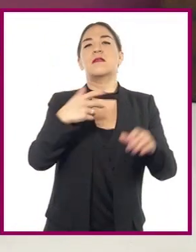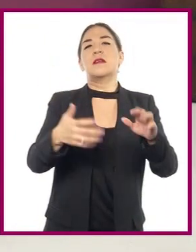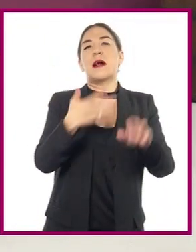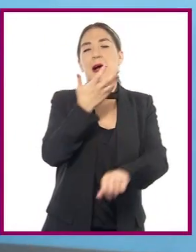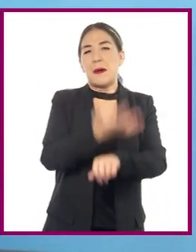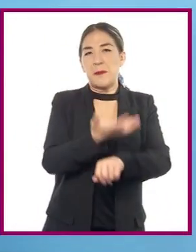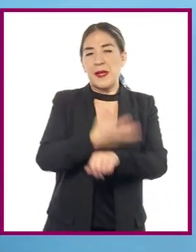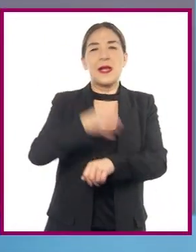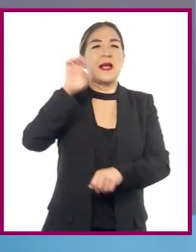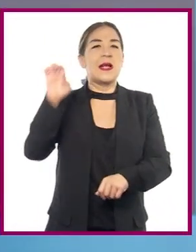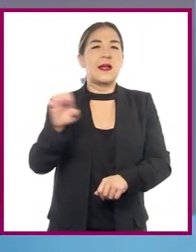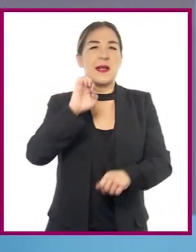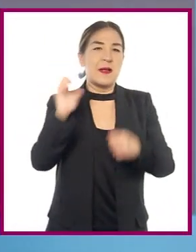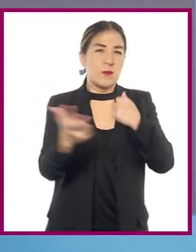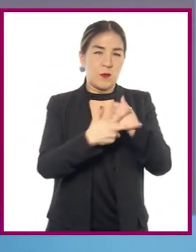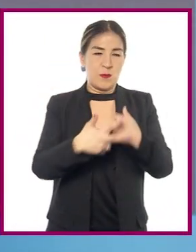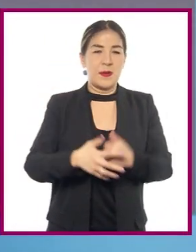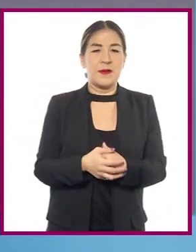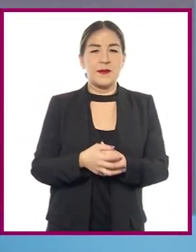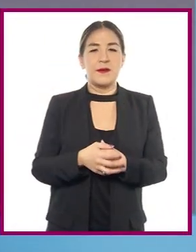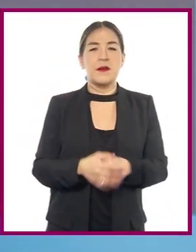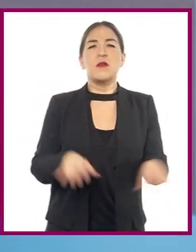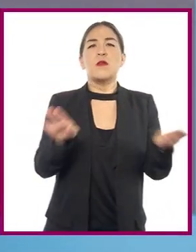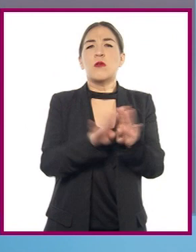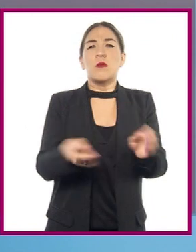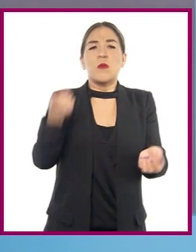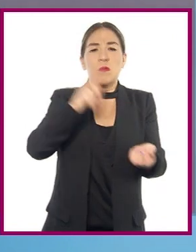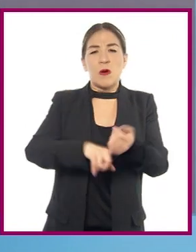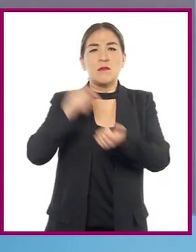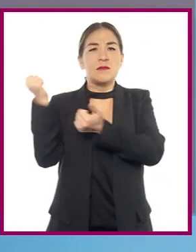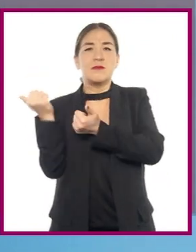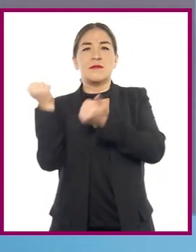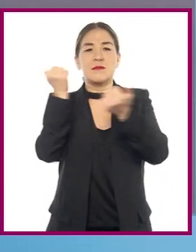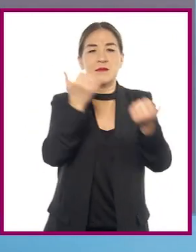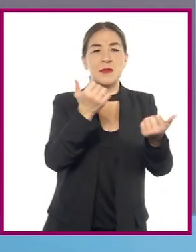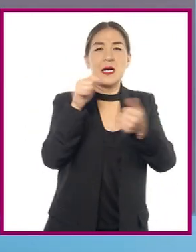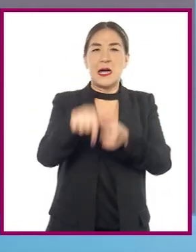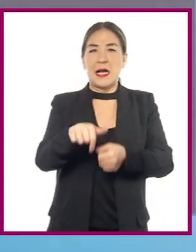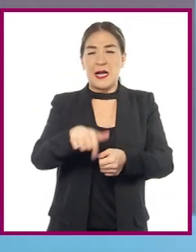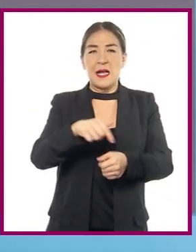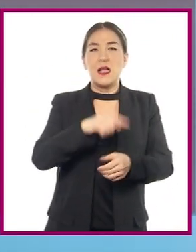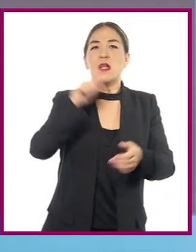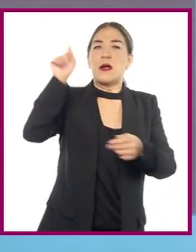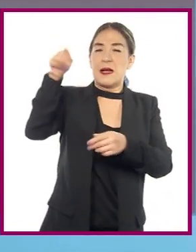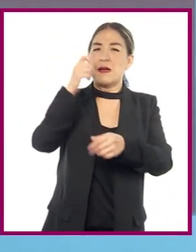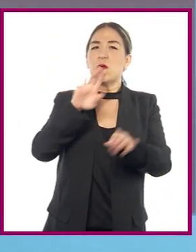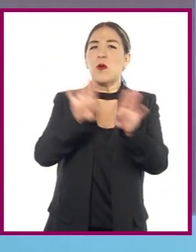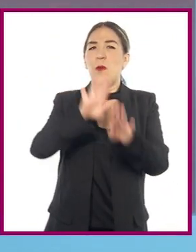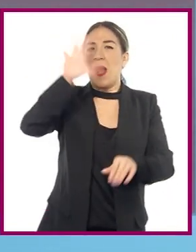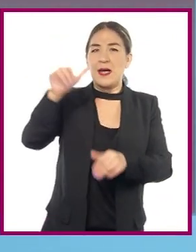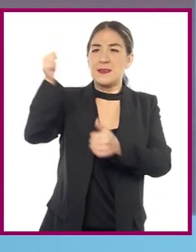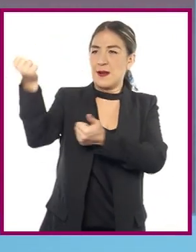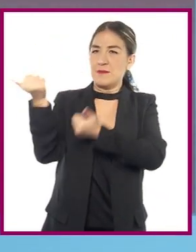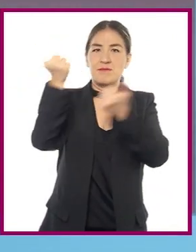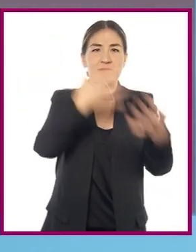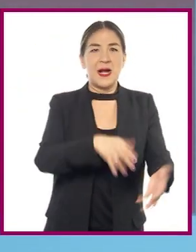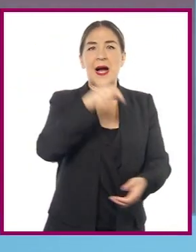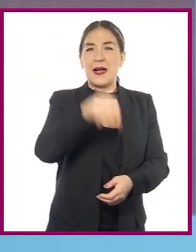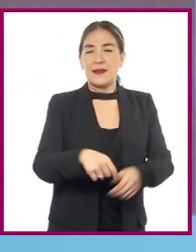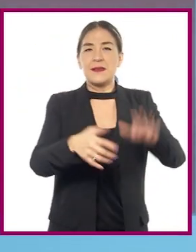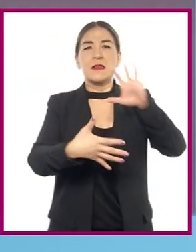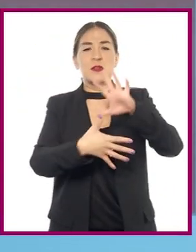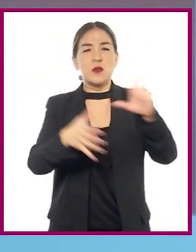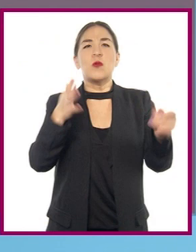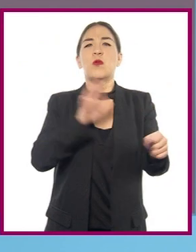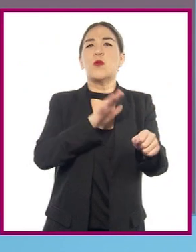europeo. ¿Cómo fue posible la llegada de productos de Asia a América? ¿Qué características tuvo el